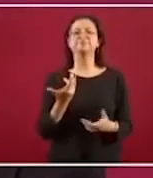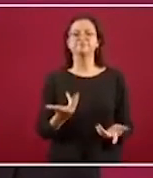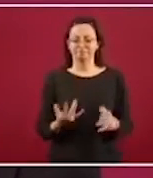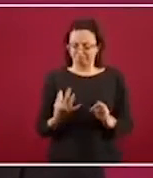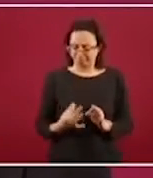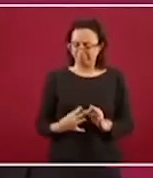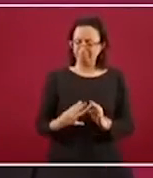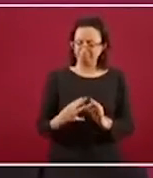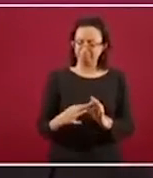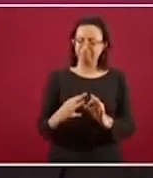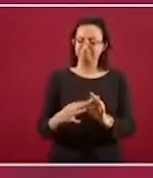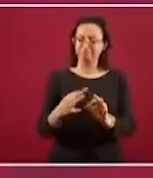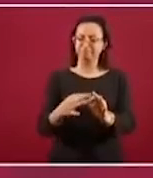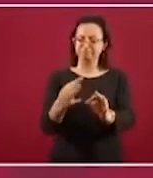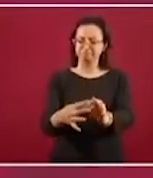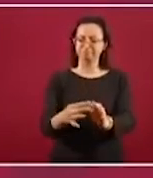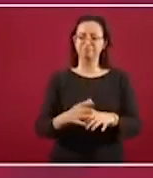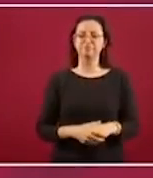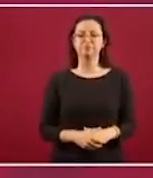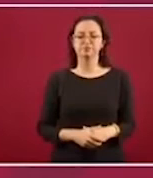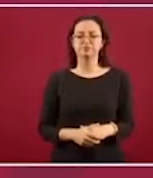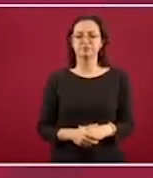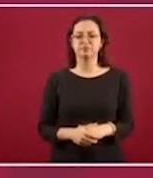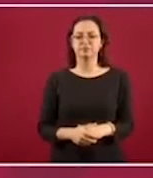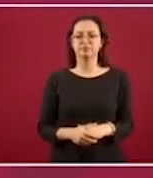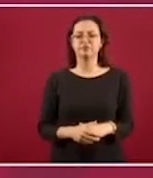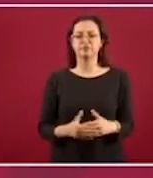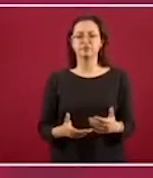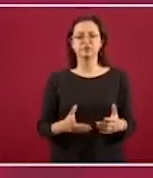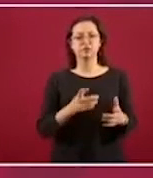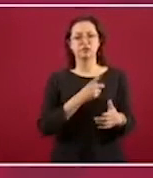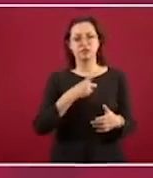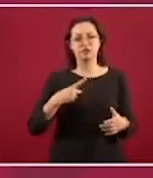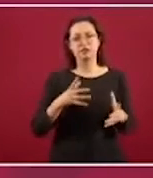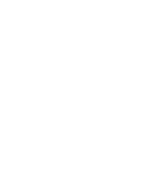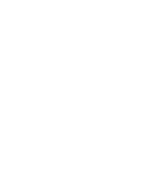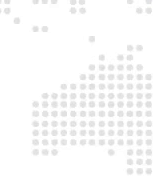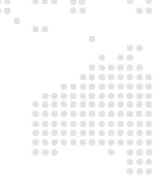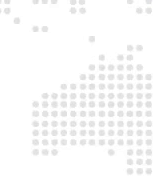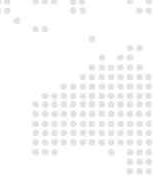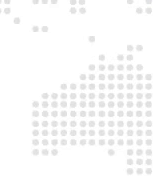cumpliendo de que no hay aumento en la deuda pública.